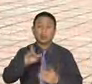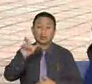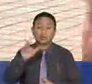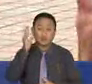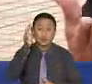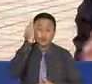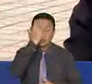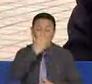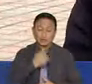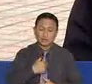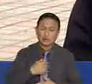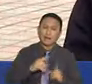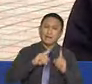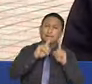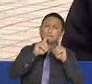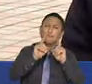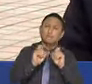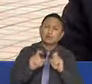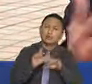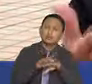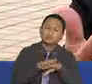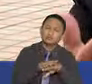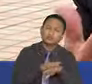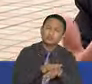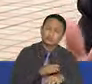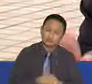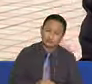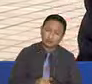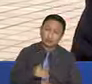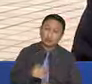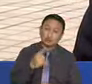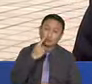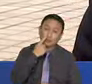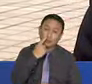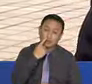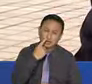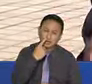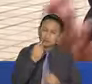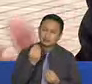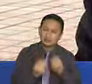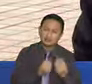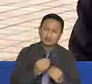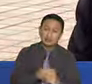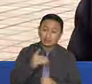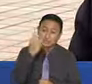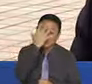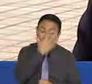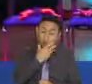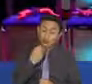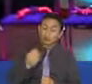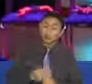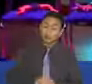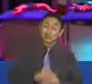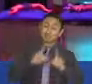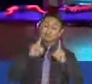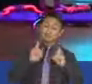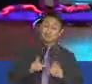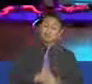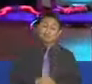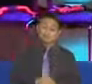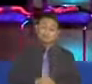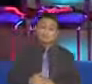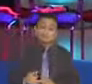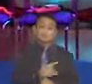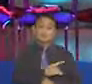le pregunto despacito qué hizo su papacito para decirle a usted tan bella con piropos como